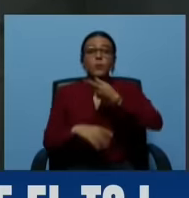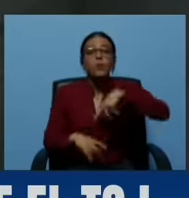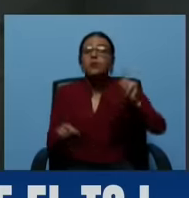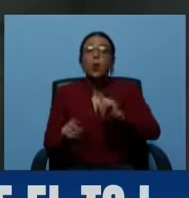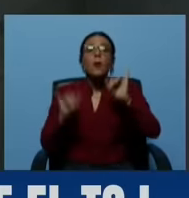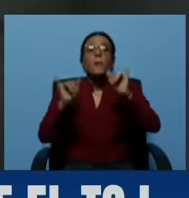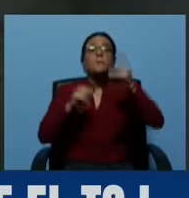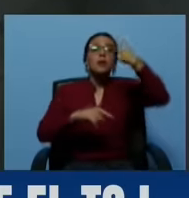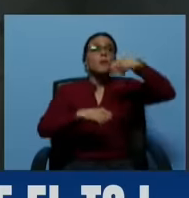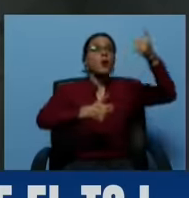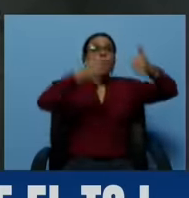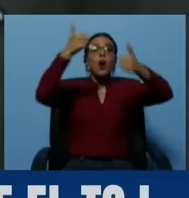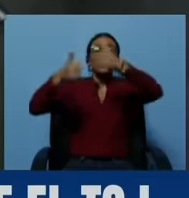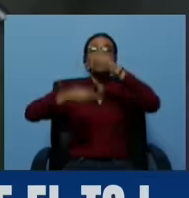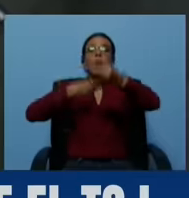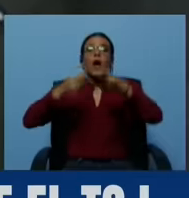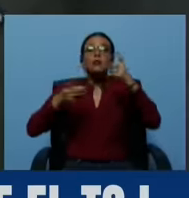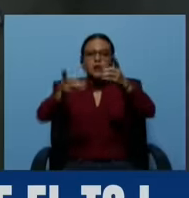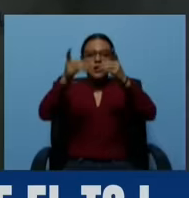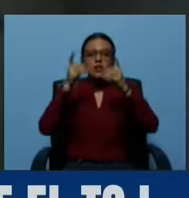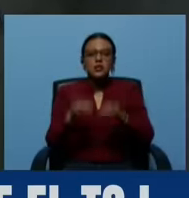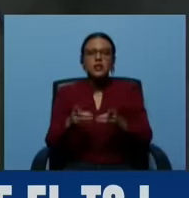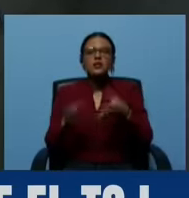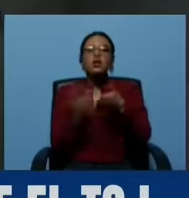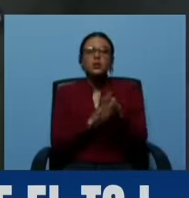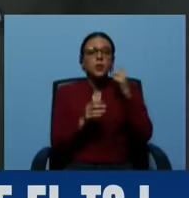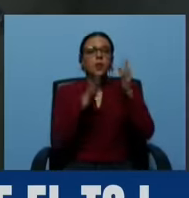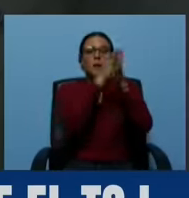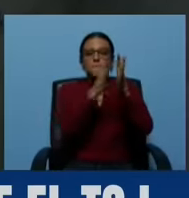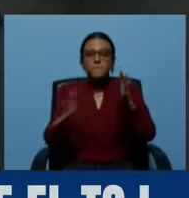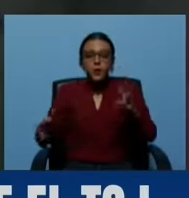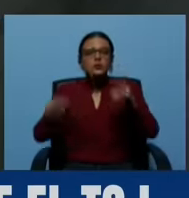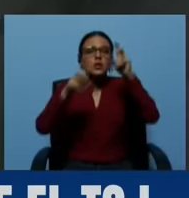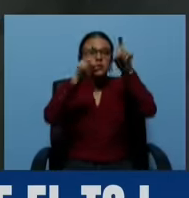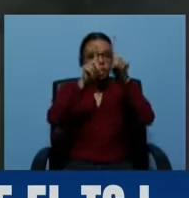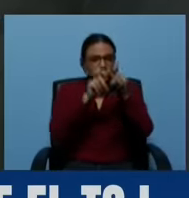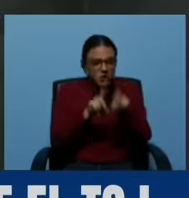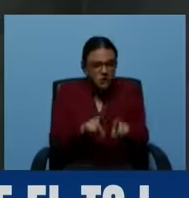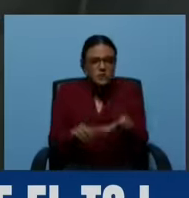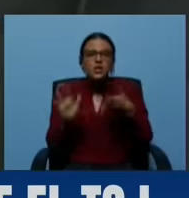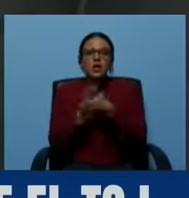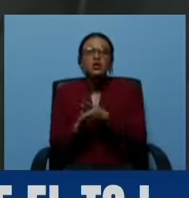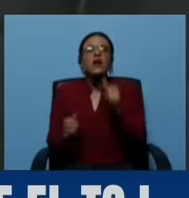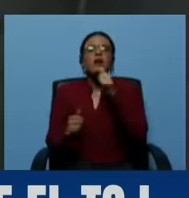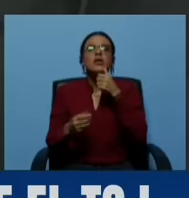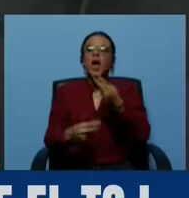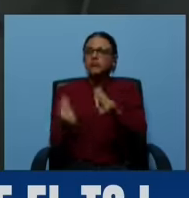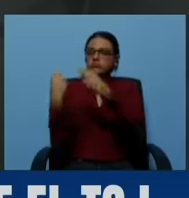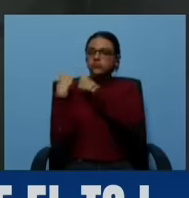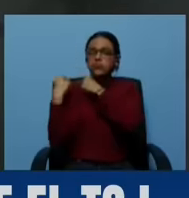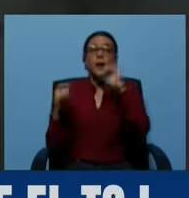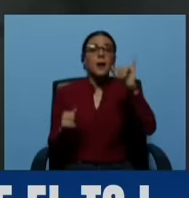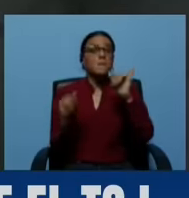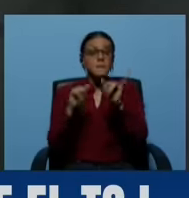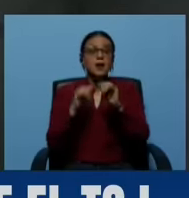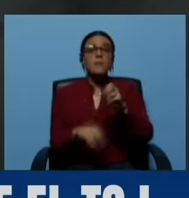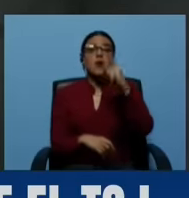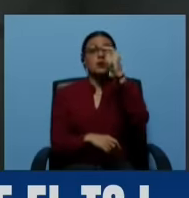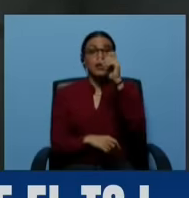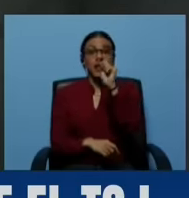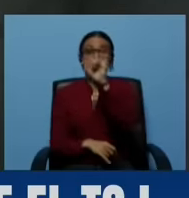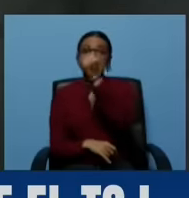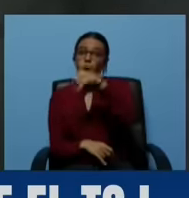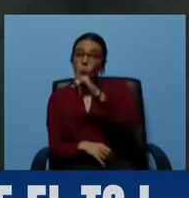Se va a definir en el interín del proceso si es competente la sala electoral del TCJ o no es